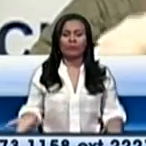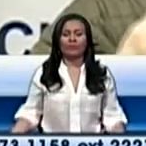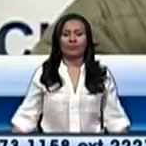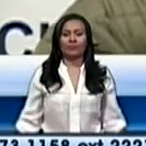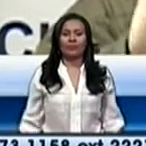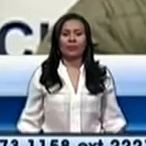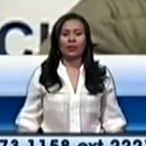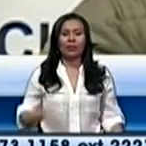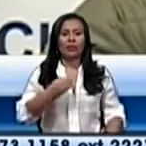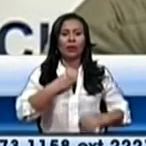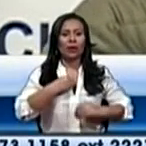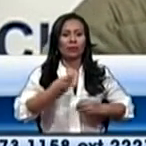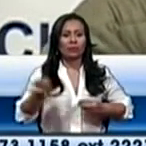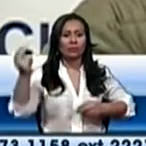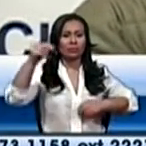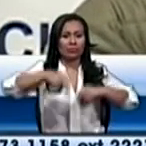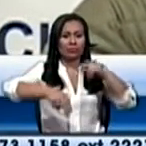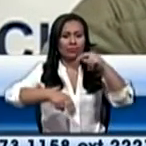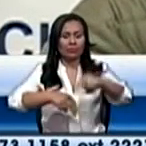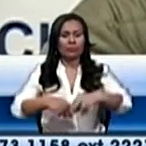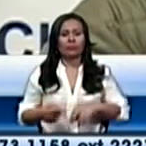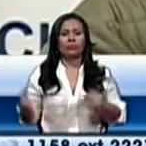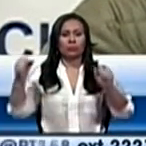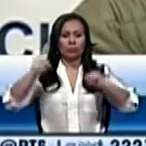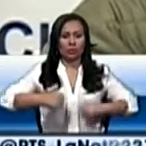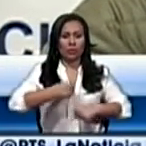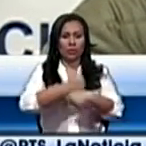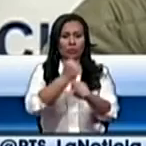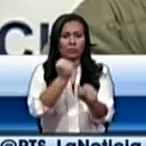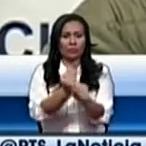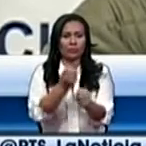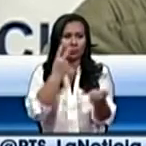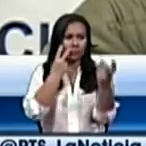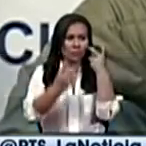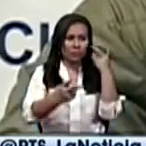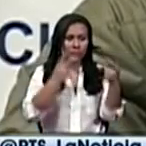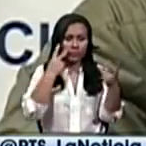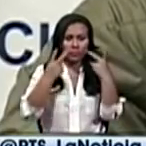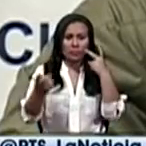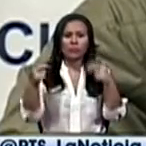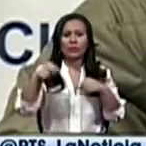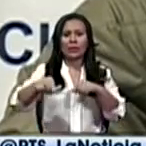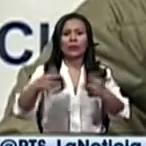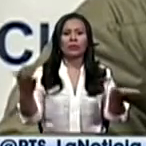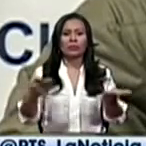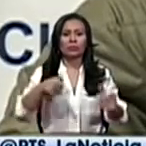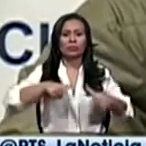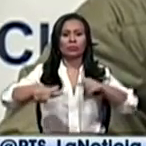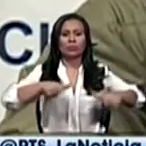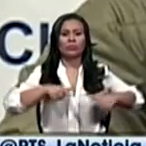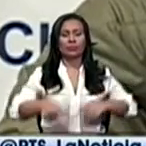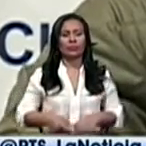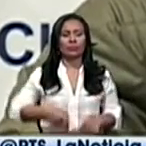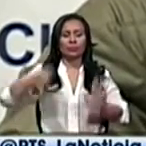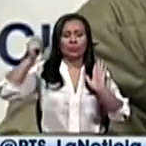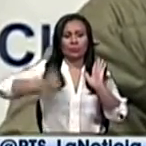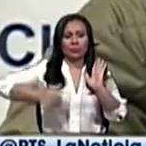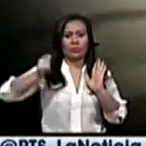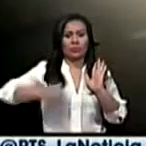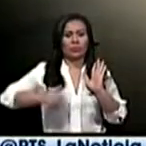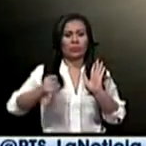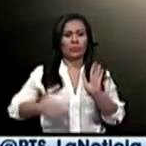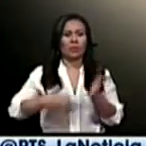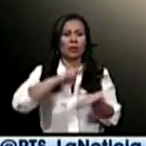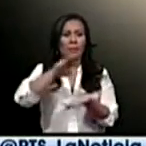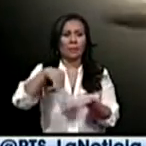informar al fiscal por parte de los jueces de una de las salas de la corte provincial de manabí